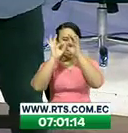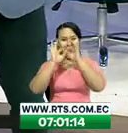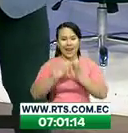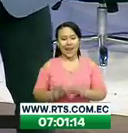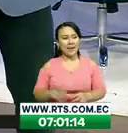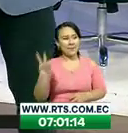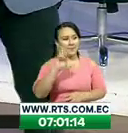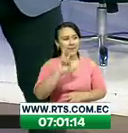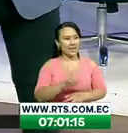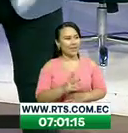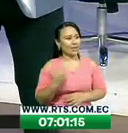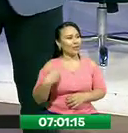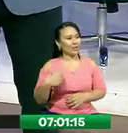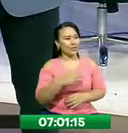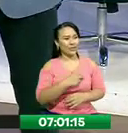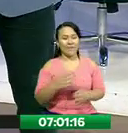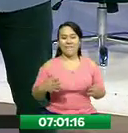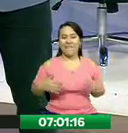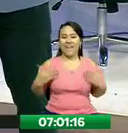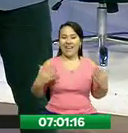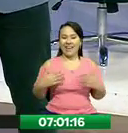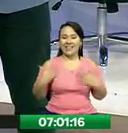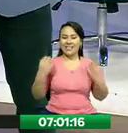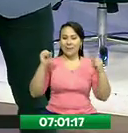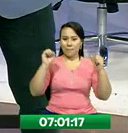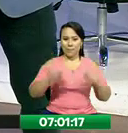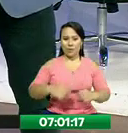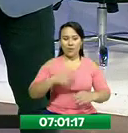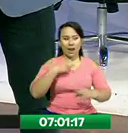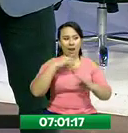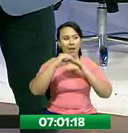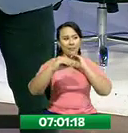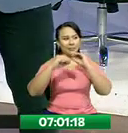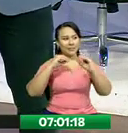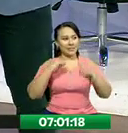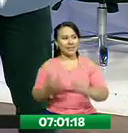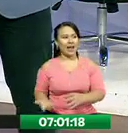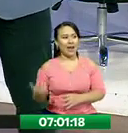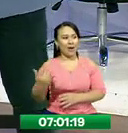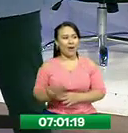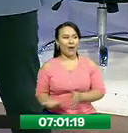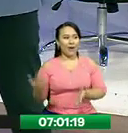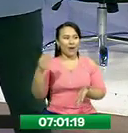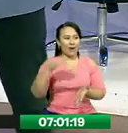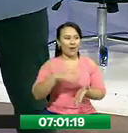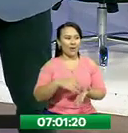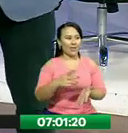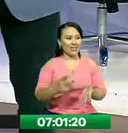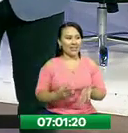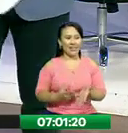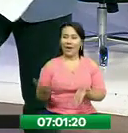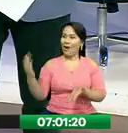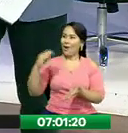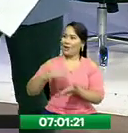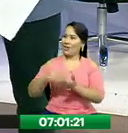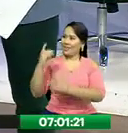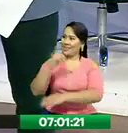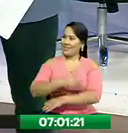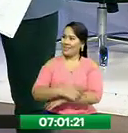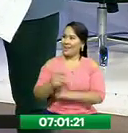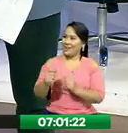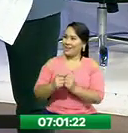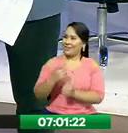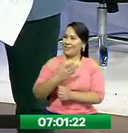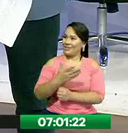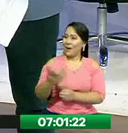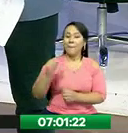fin de semana. Estamos muy contentos, muy gustosos de poder estar otra vez, otro día con todos ustedes. Claro que sí, y tendremos nuestro día